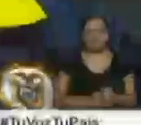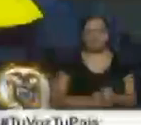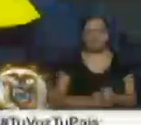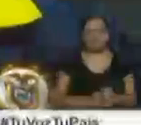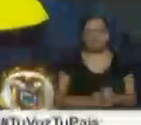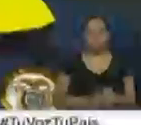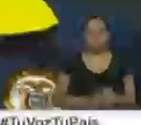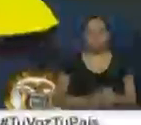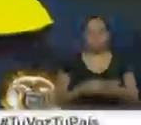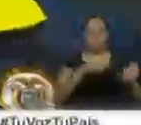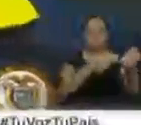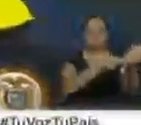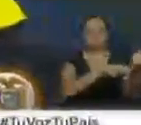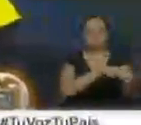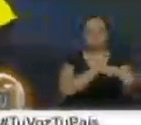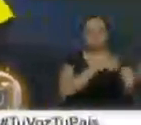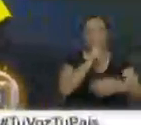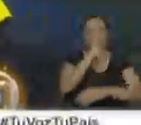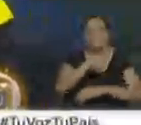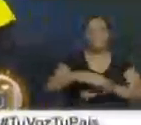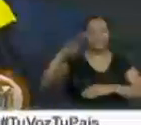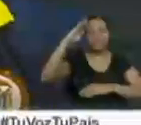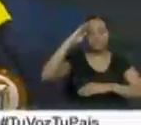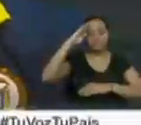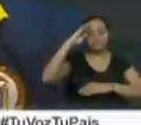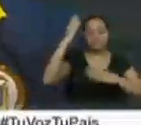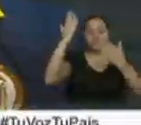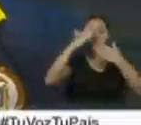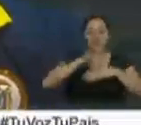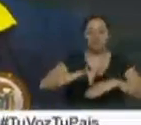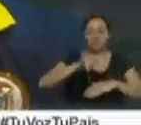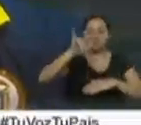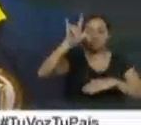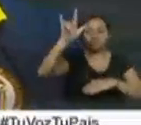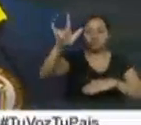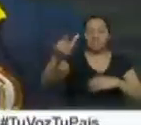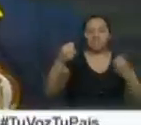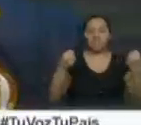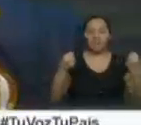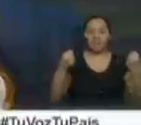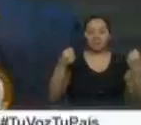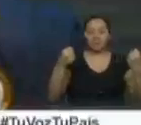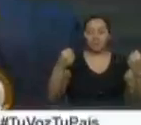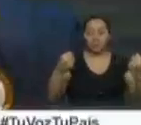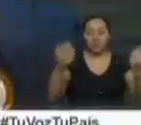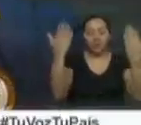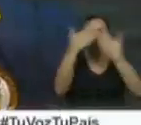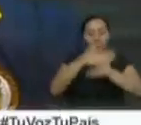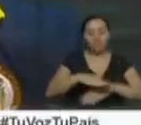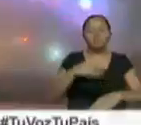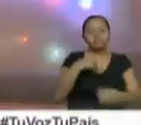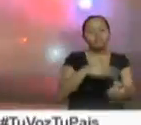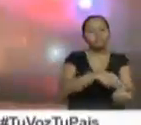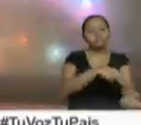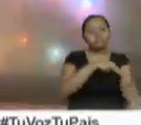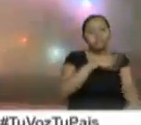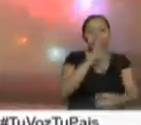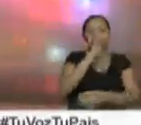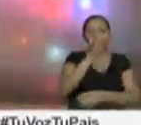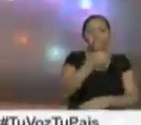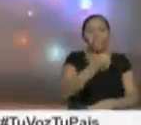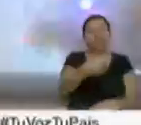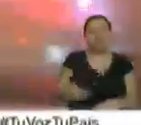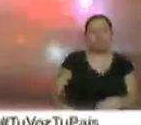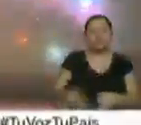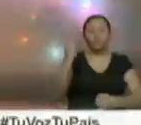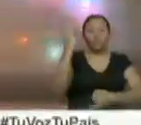Es una tradición para todos los comandantes que dejan de volar, para algún piloto que sale de alguna línea. Es una tradición, en este caso el señor presidente, su